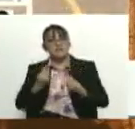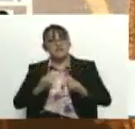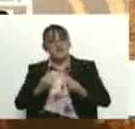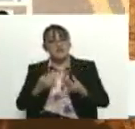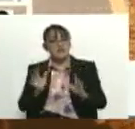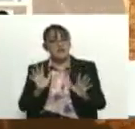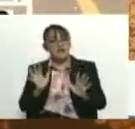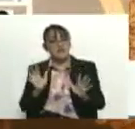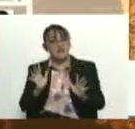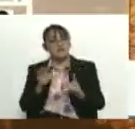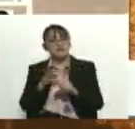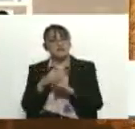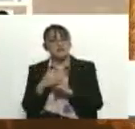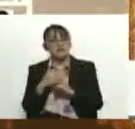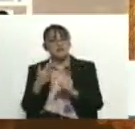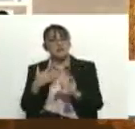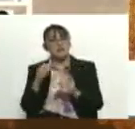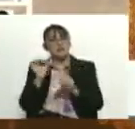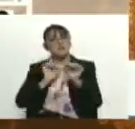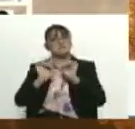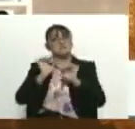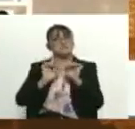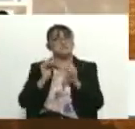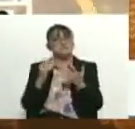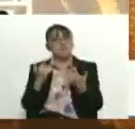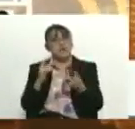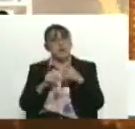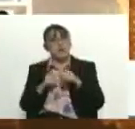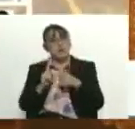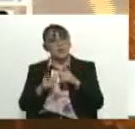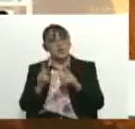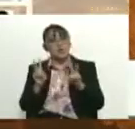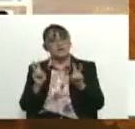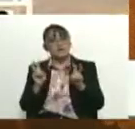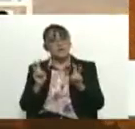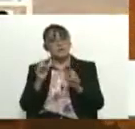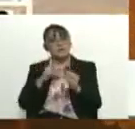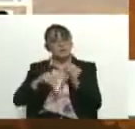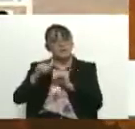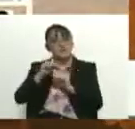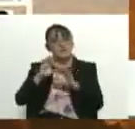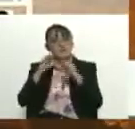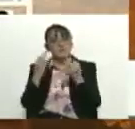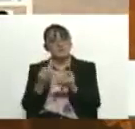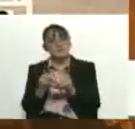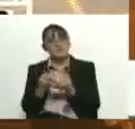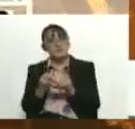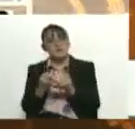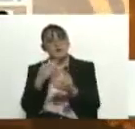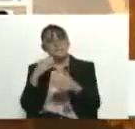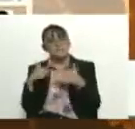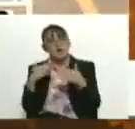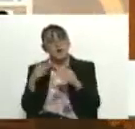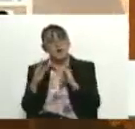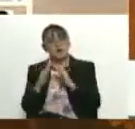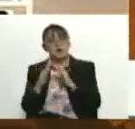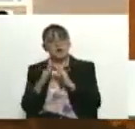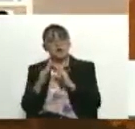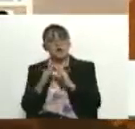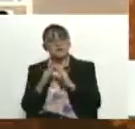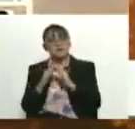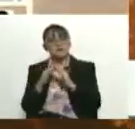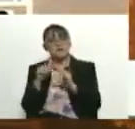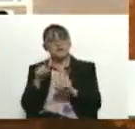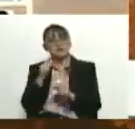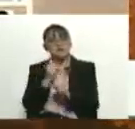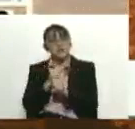situaciones que se pueden evitar entonces en algunos casos habrá que reubicar familias en otros casos bueno mejorar su vivienda entonces